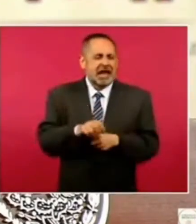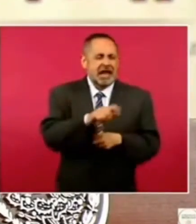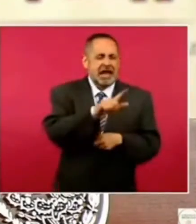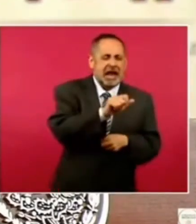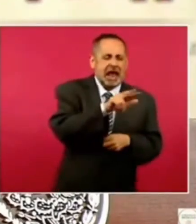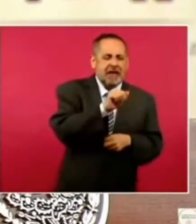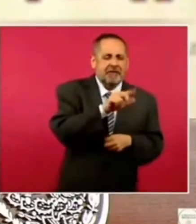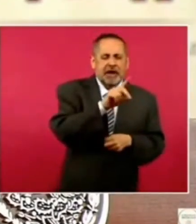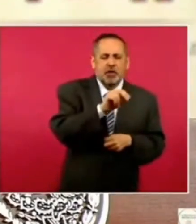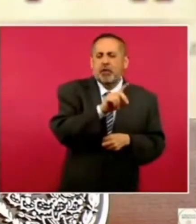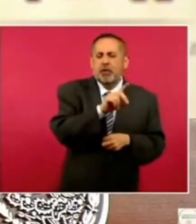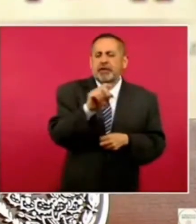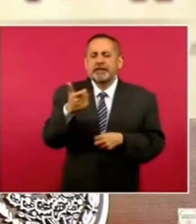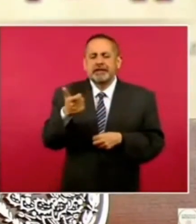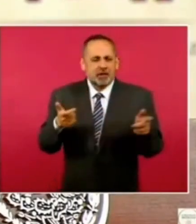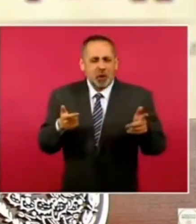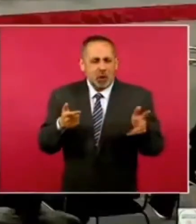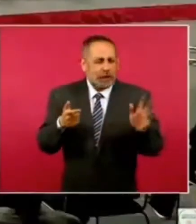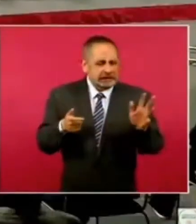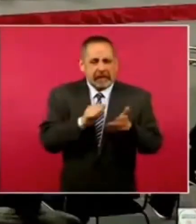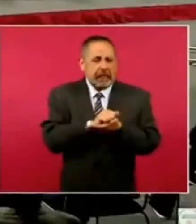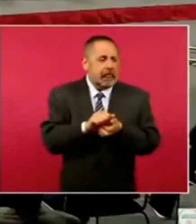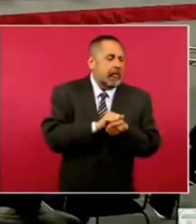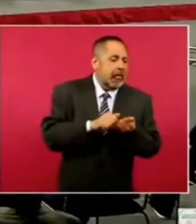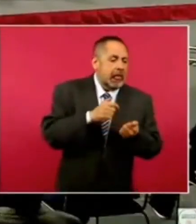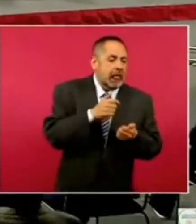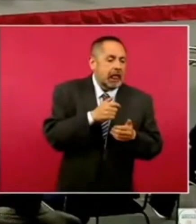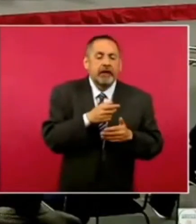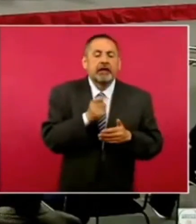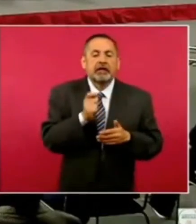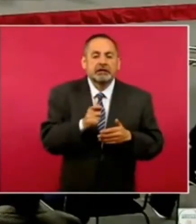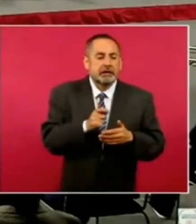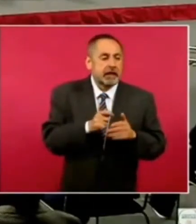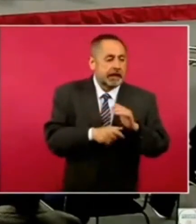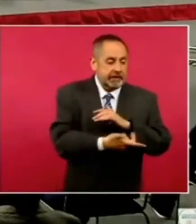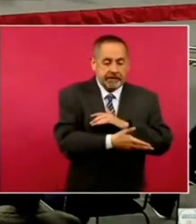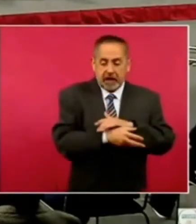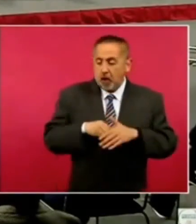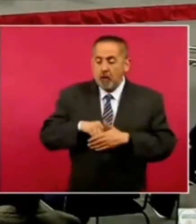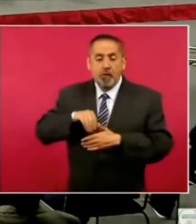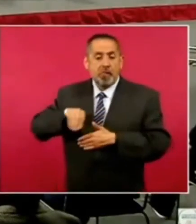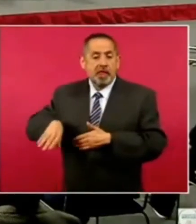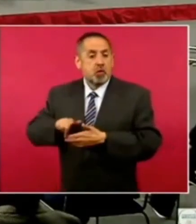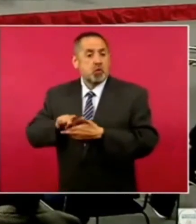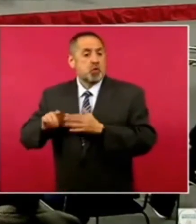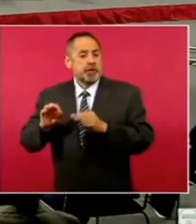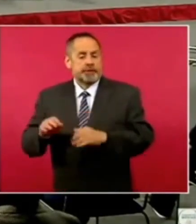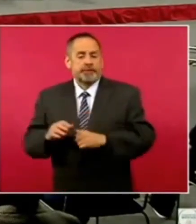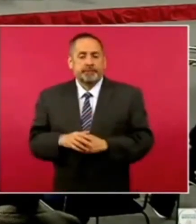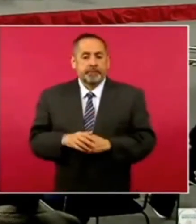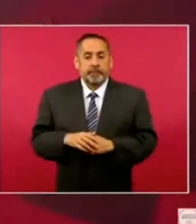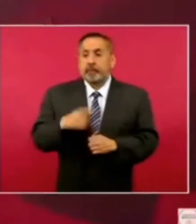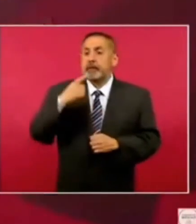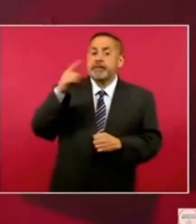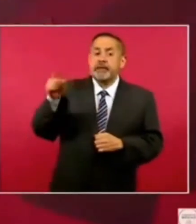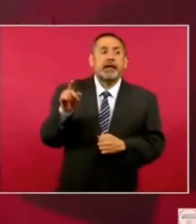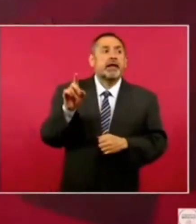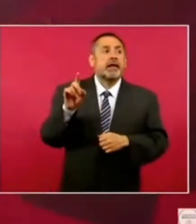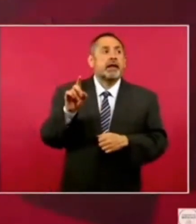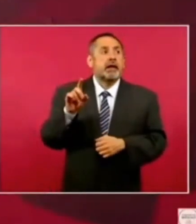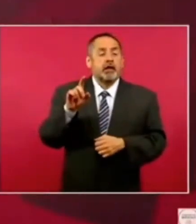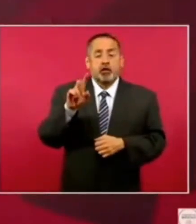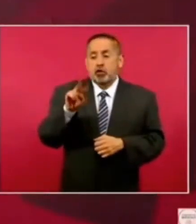el gobierno mexicano presentó una demanda civil el 21 de septiembre de 2021